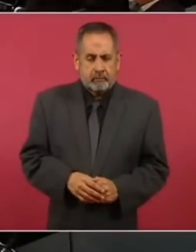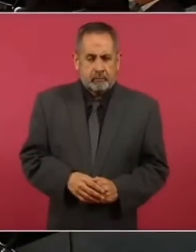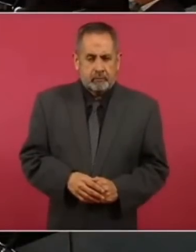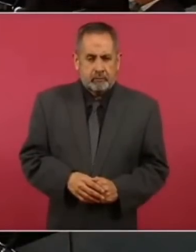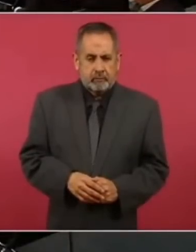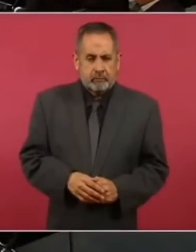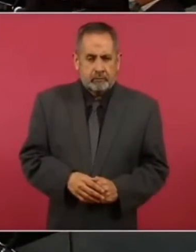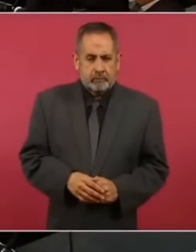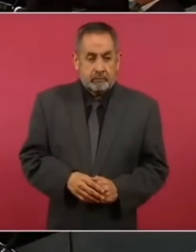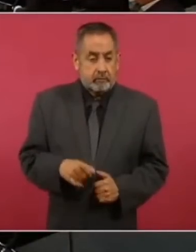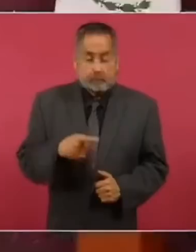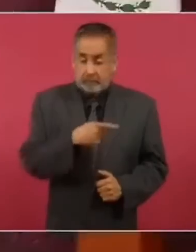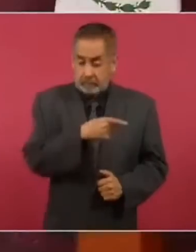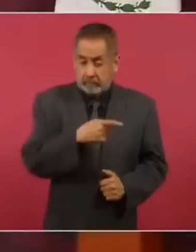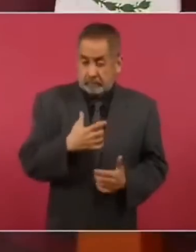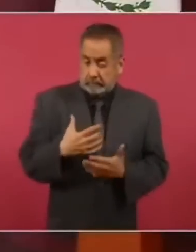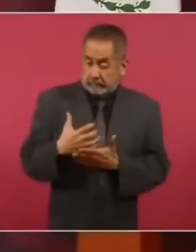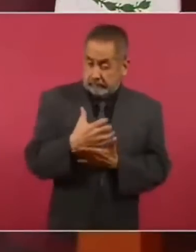se rayaban.